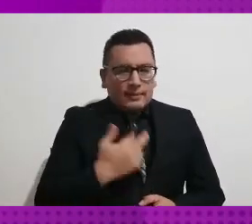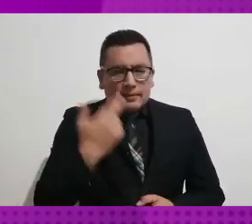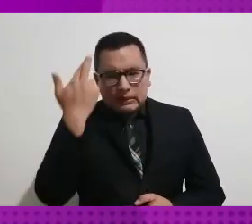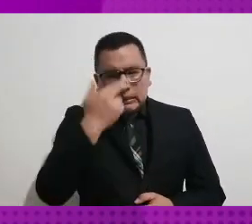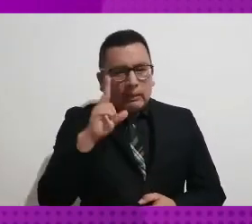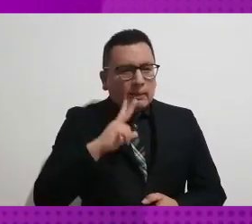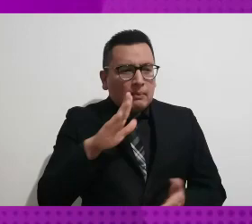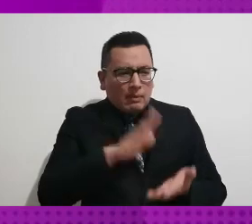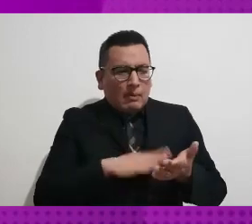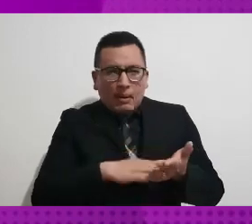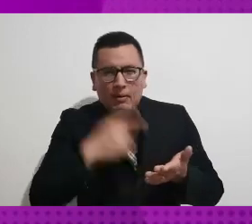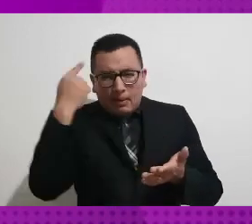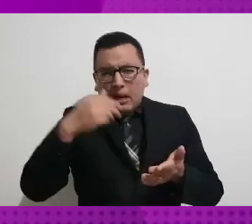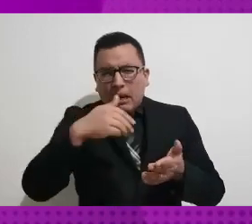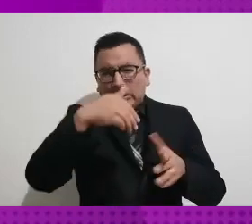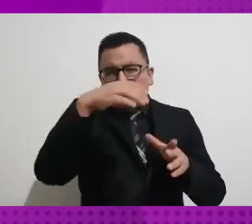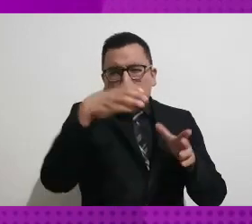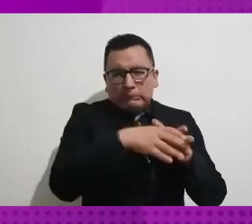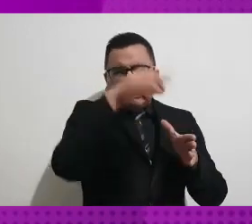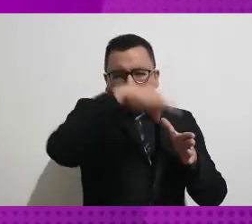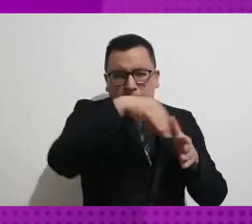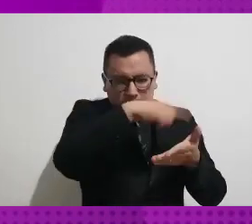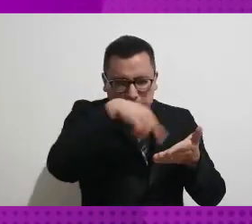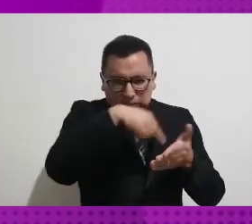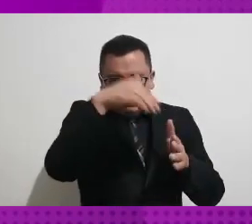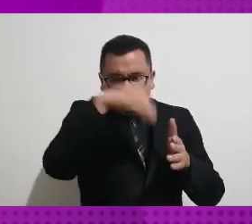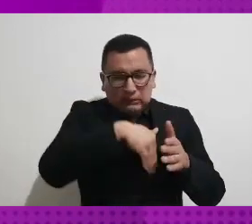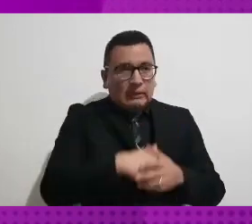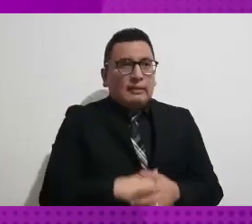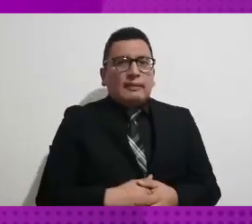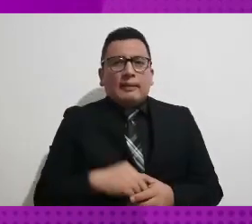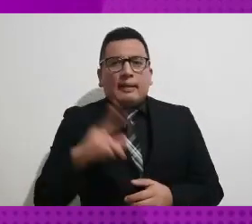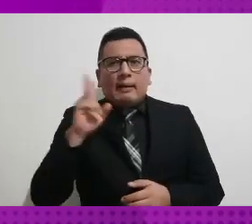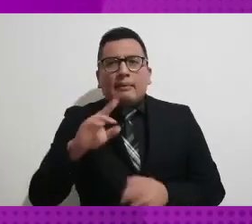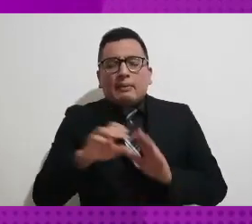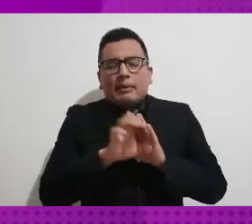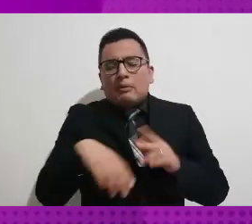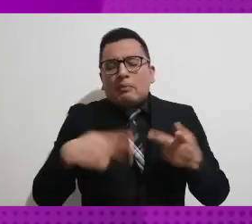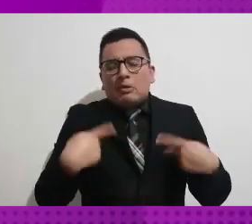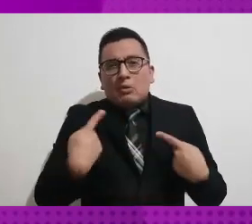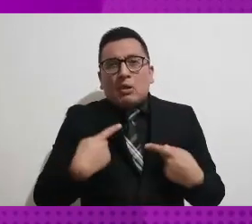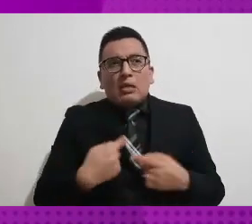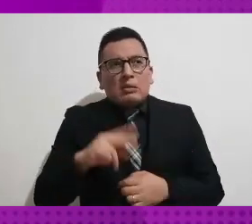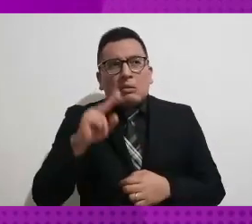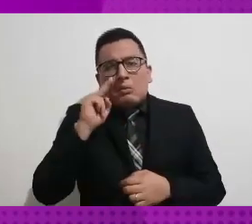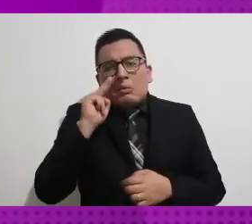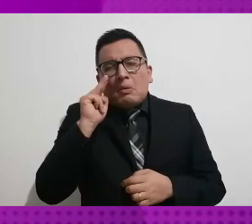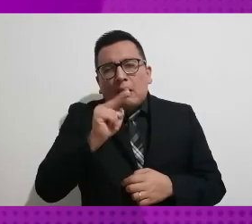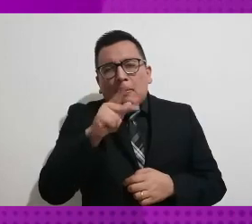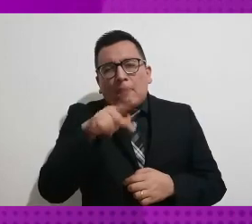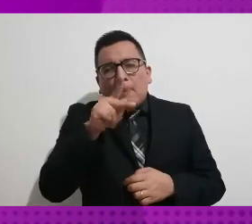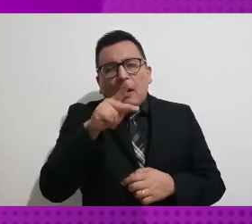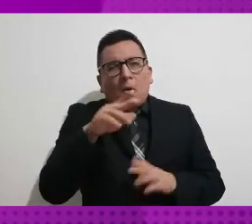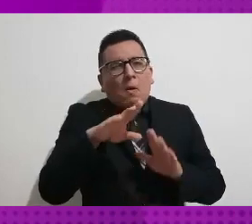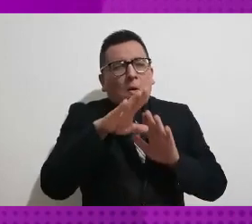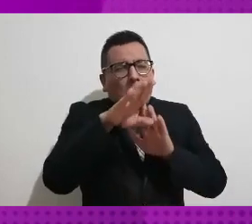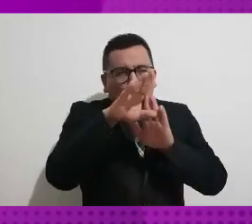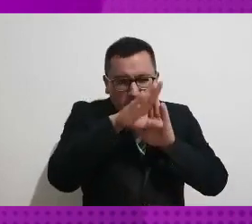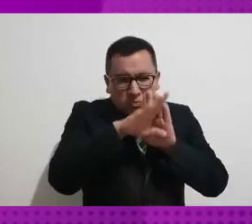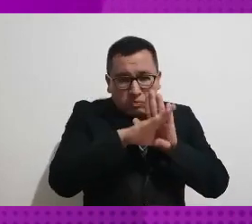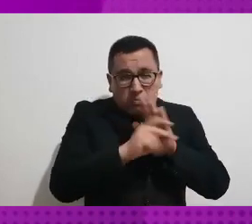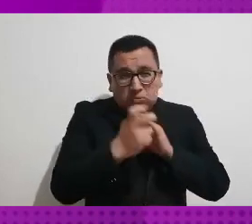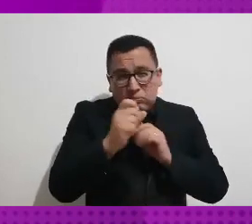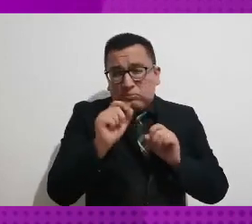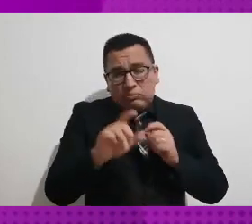las boletas en cuanto a para personas con visión baja, que también pues tienen una problemática